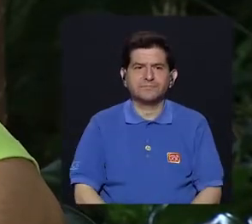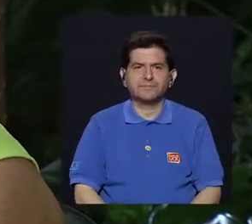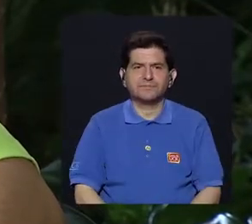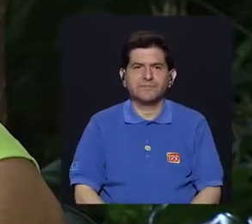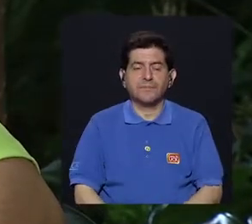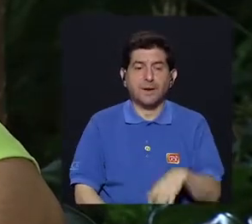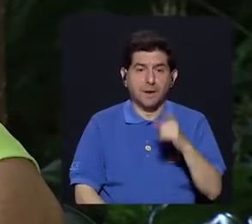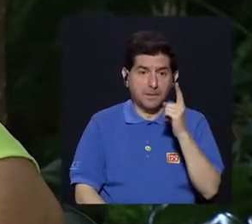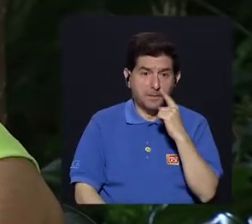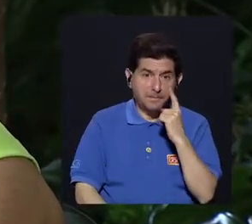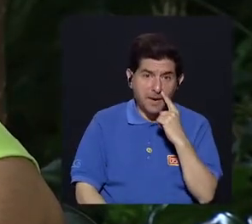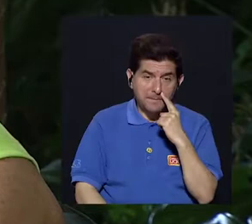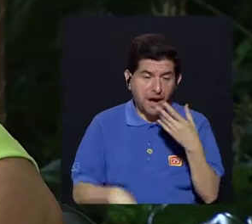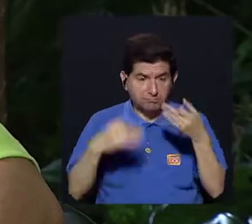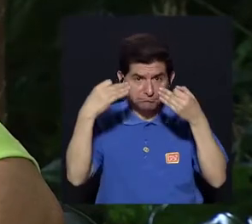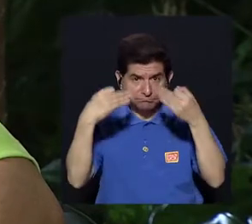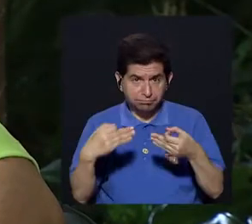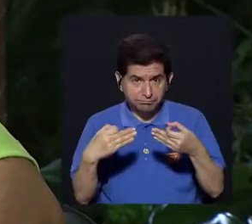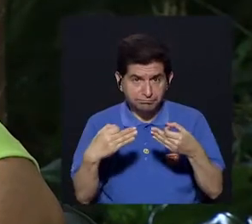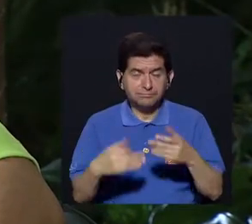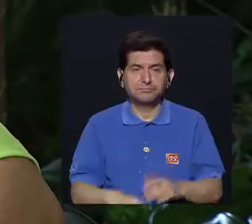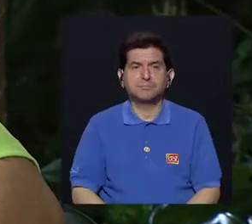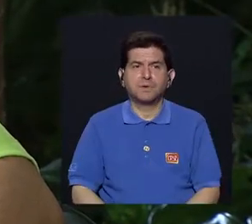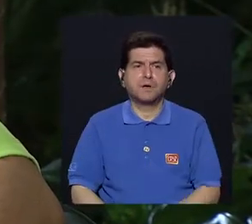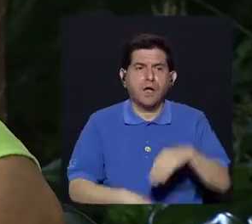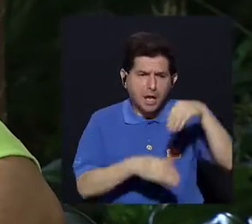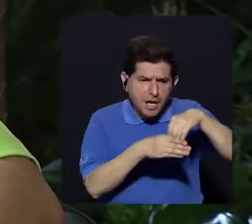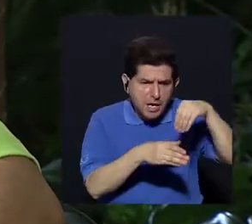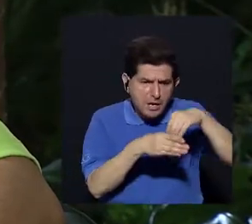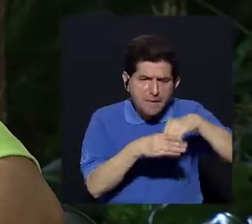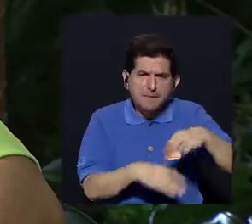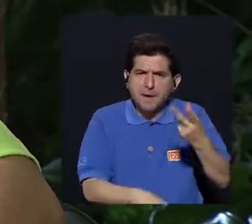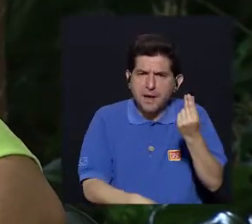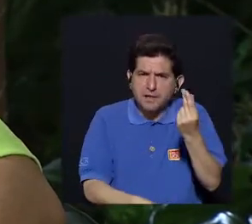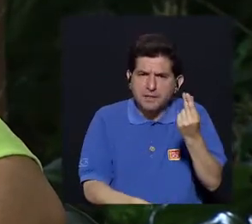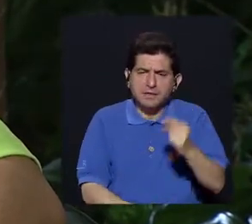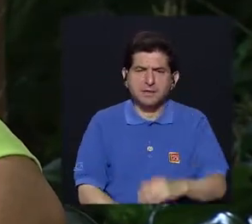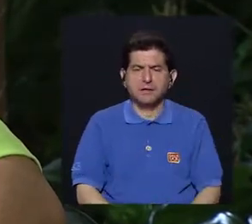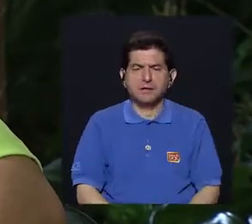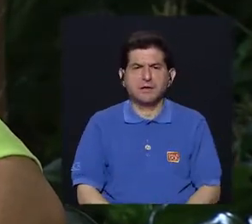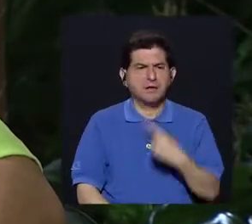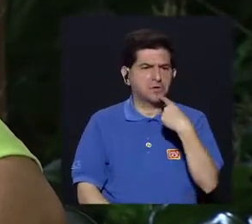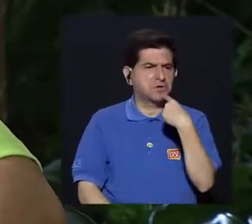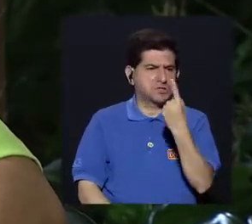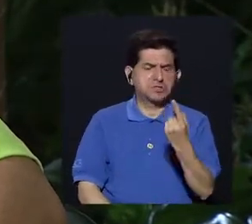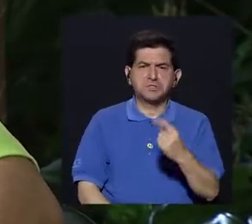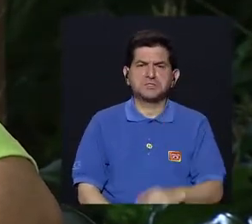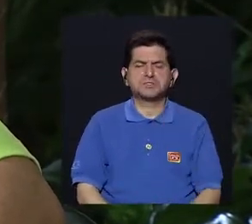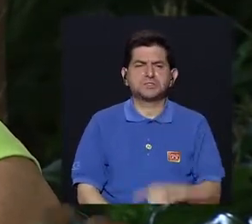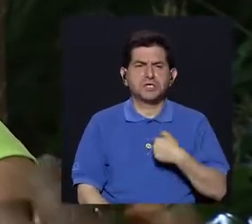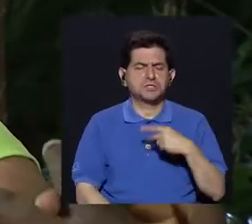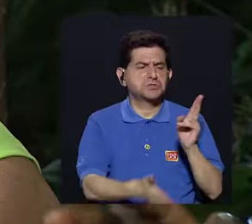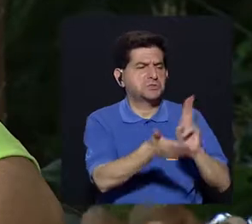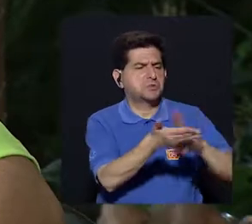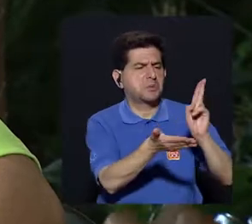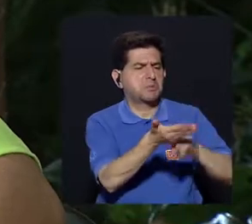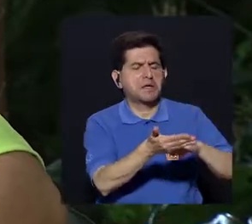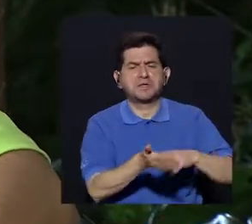abonar de que cuando un papá se decide, invierte recursos diciendo, bueno, voy